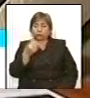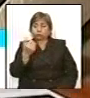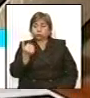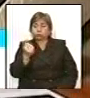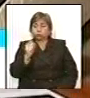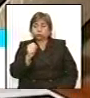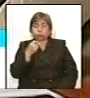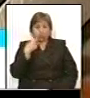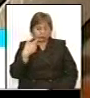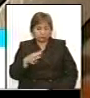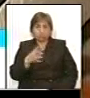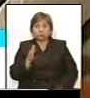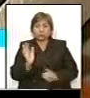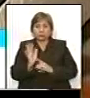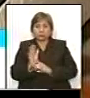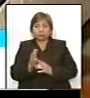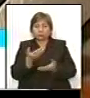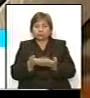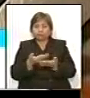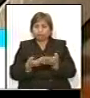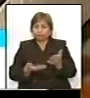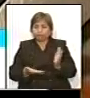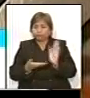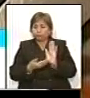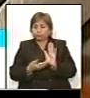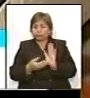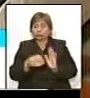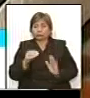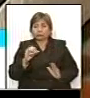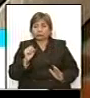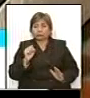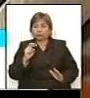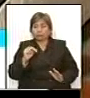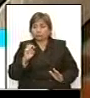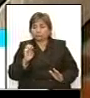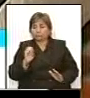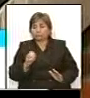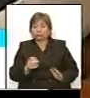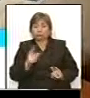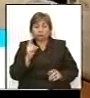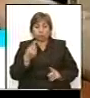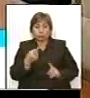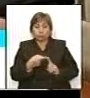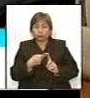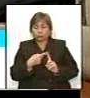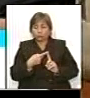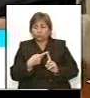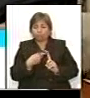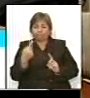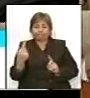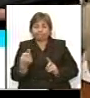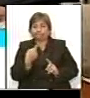ya presentado algunos expedientes a SBN y en los cuales